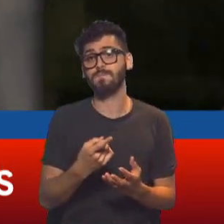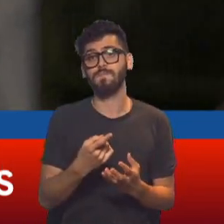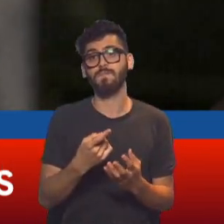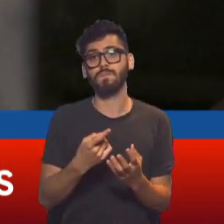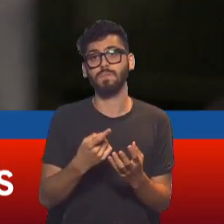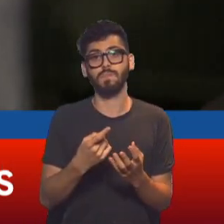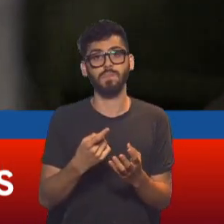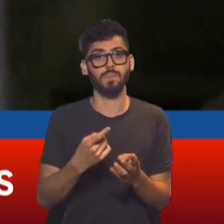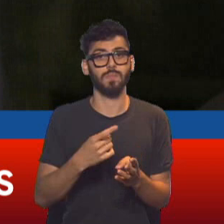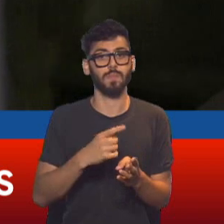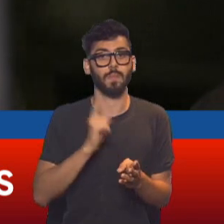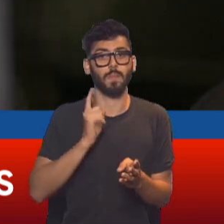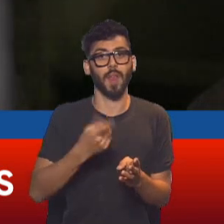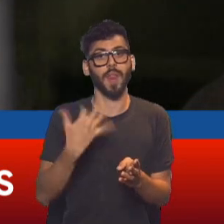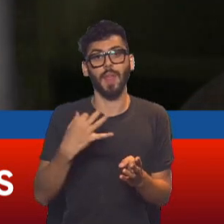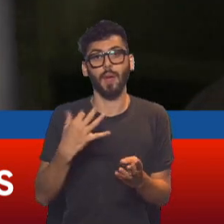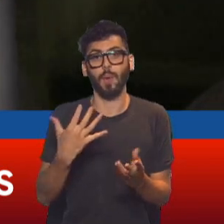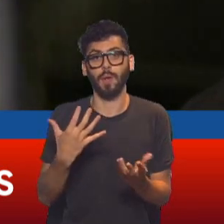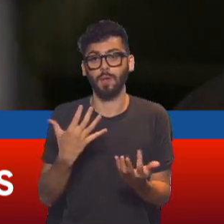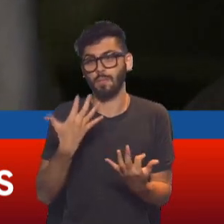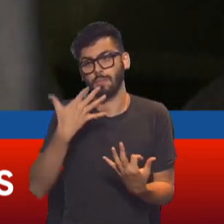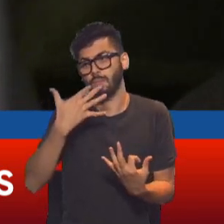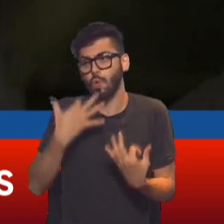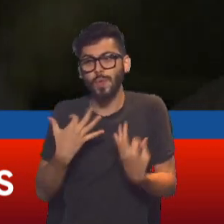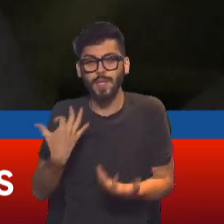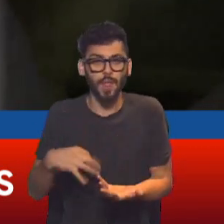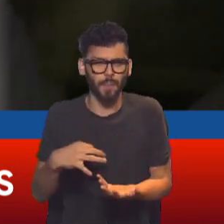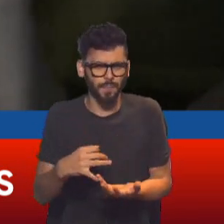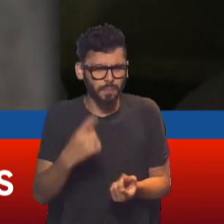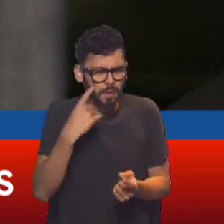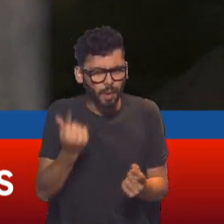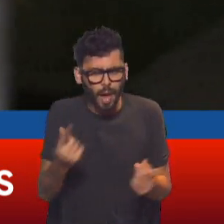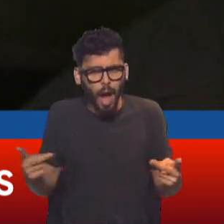un proceso de judicialización absolutamente necesario. Ha sido... que no va a haber ajuste?